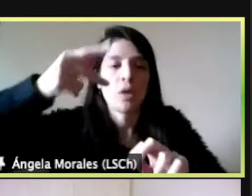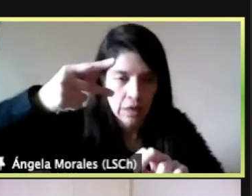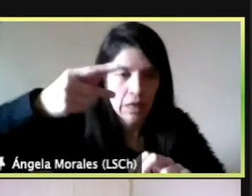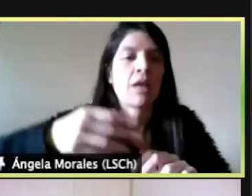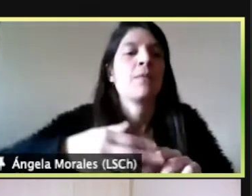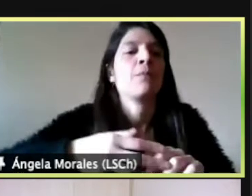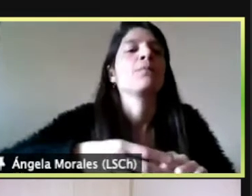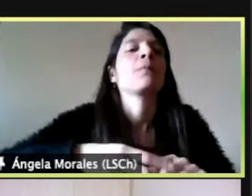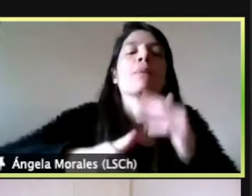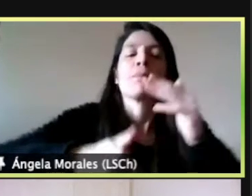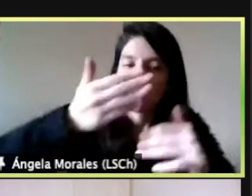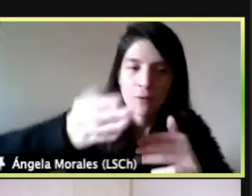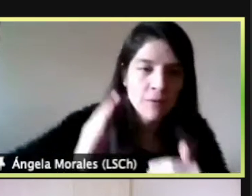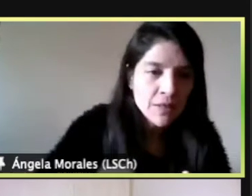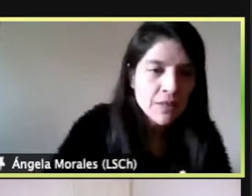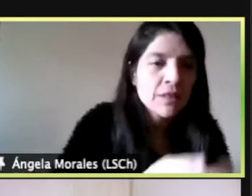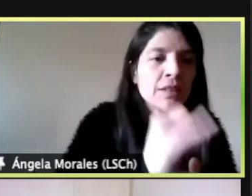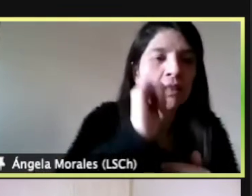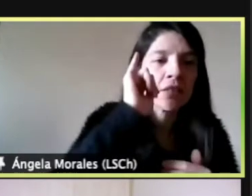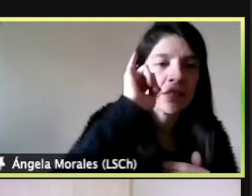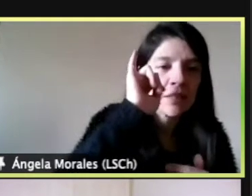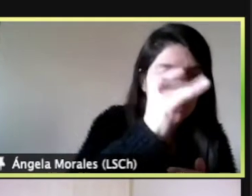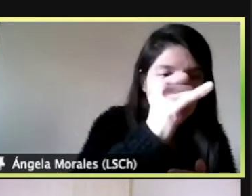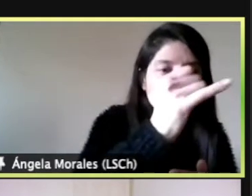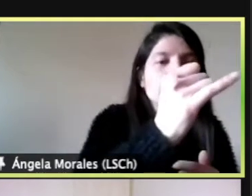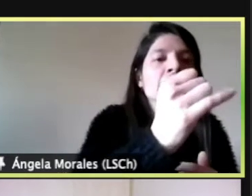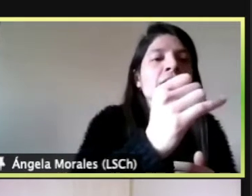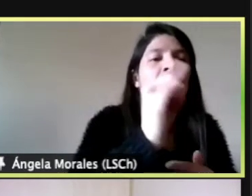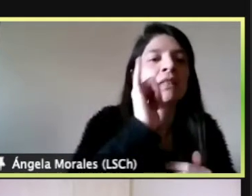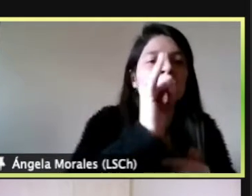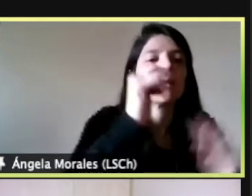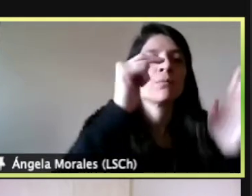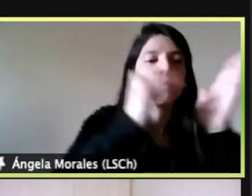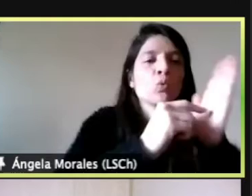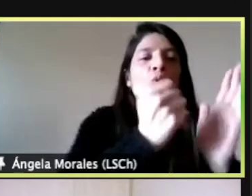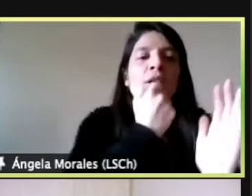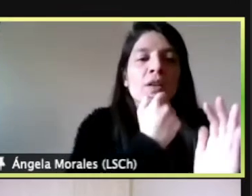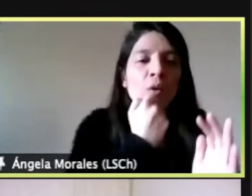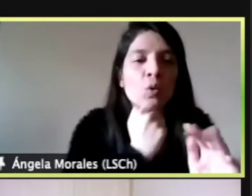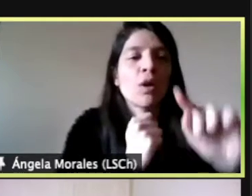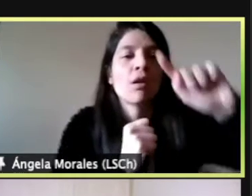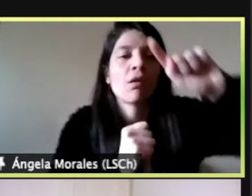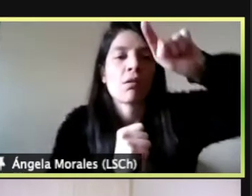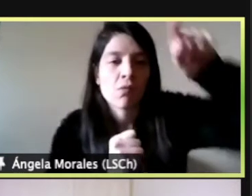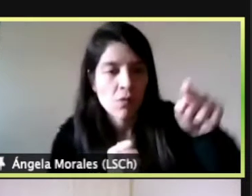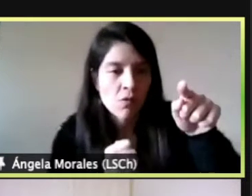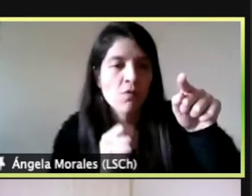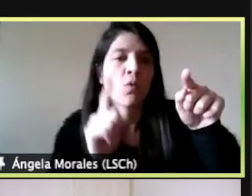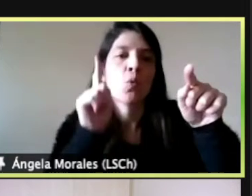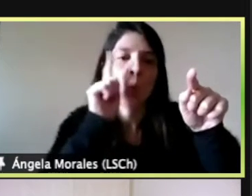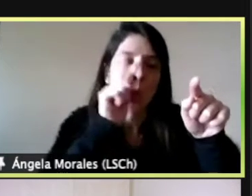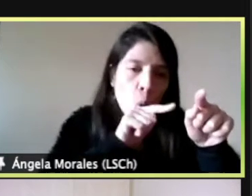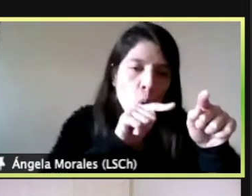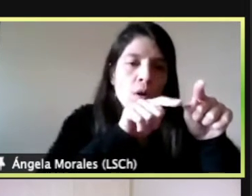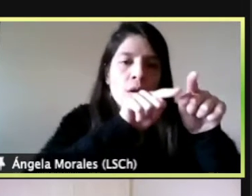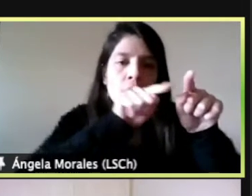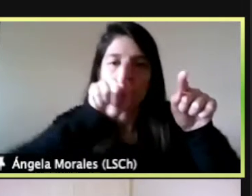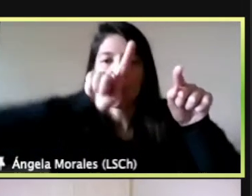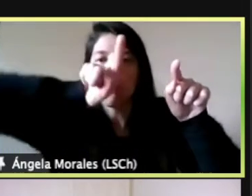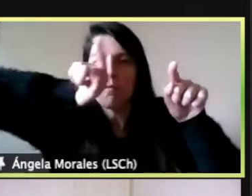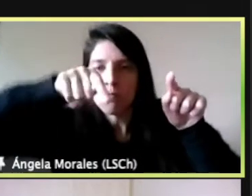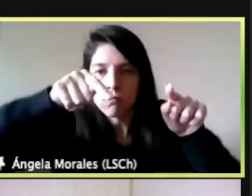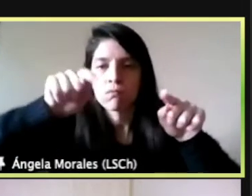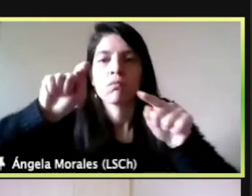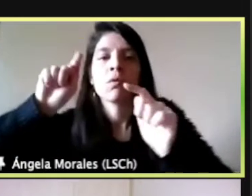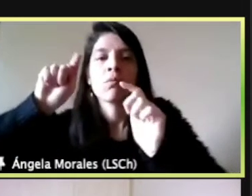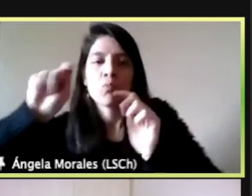Si punto error. Abro paréntesis. Voy al final. Punto y coma. Abro y